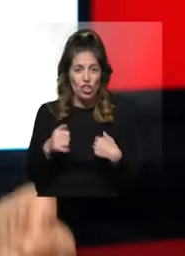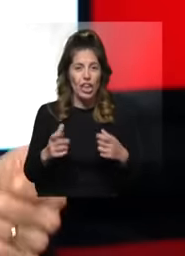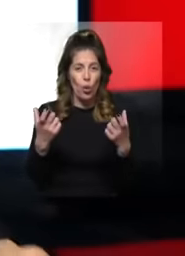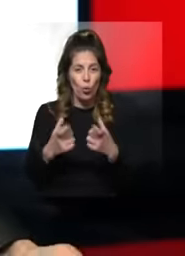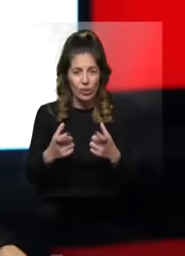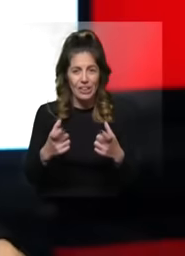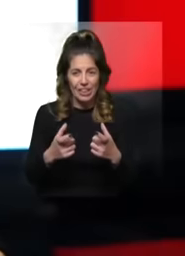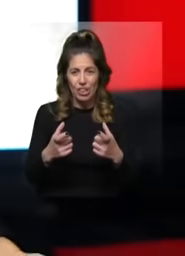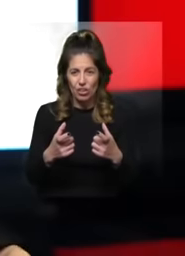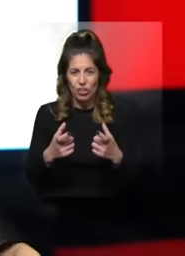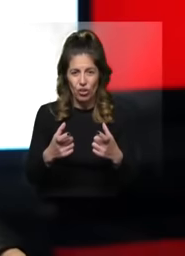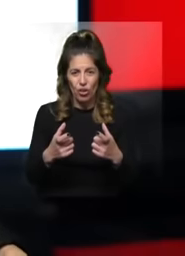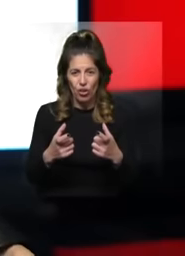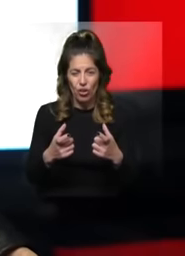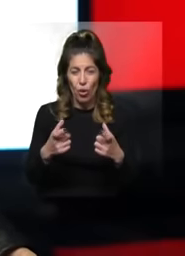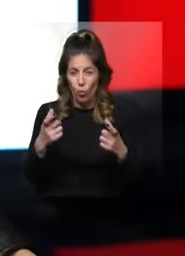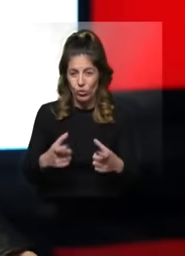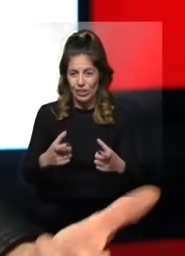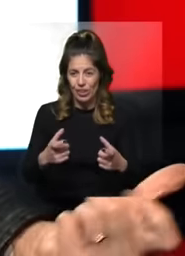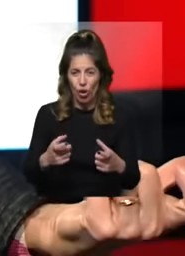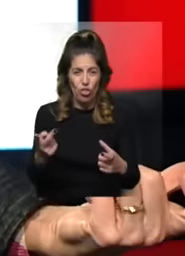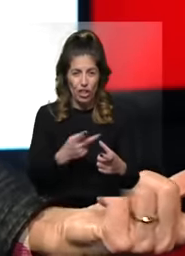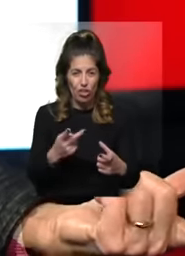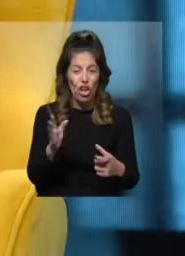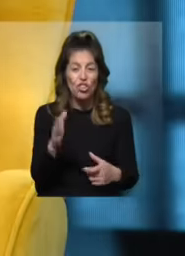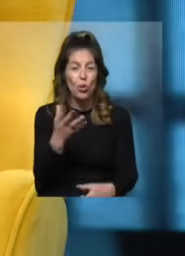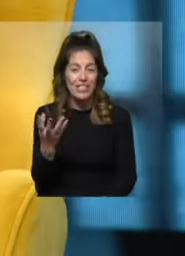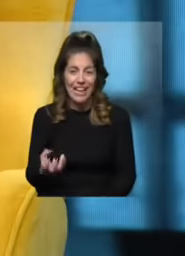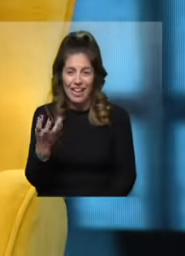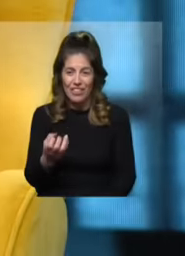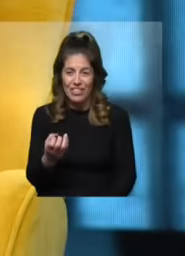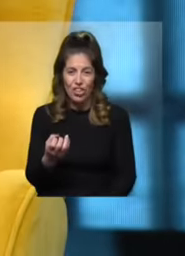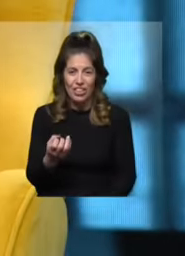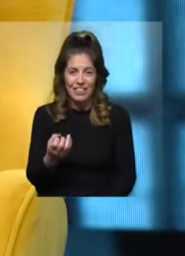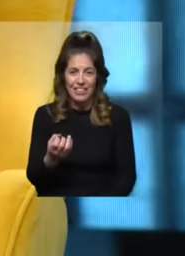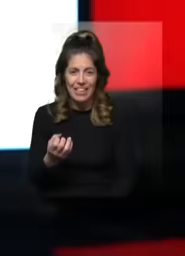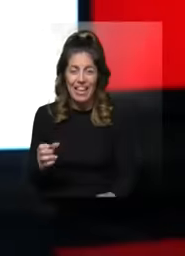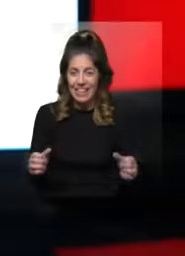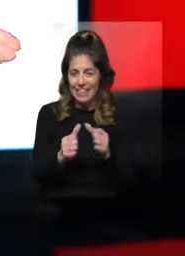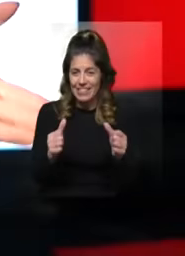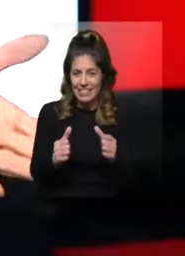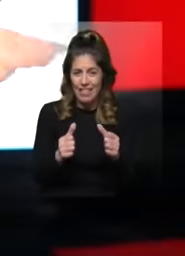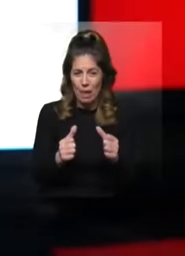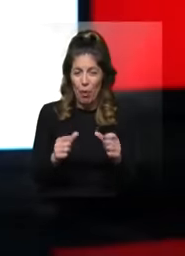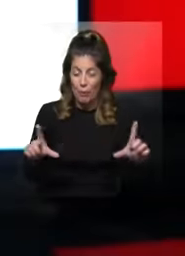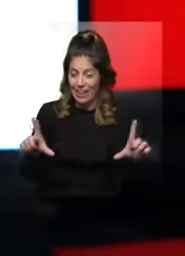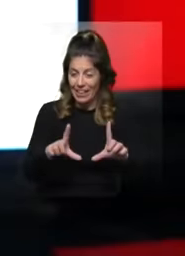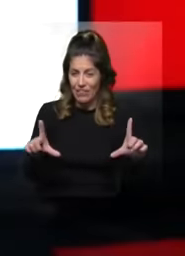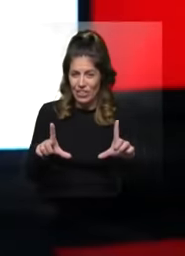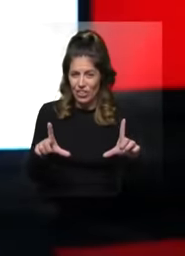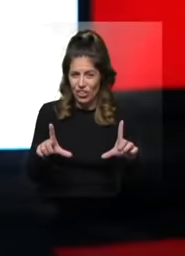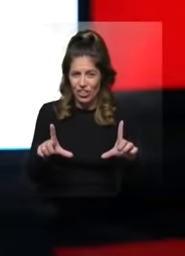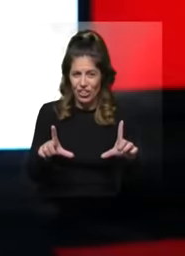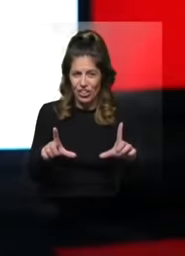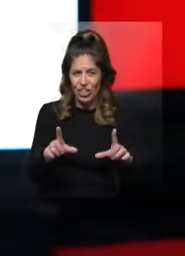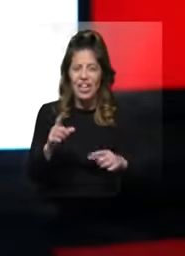llama Inéditas, de Andy Noir y Eduardo Mateo, que son todas esas grabaciones de los playback que claro. hacíamos para televisión.